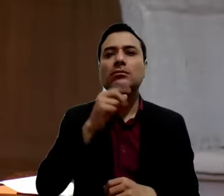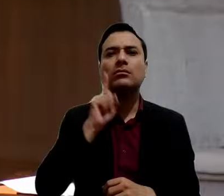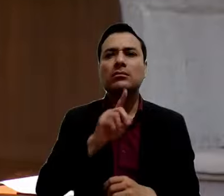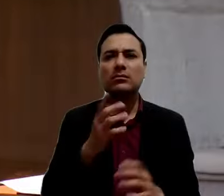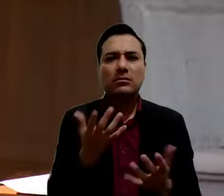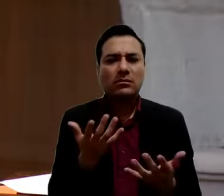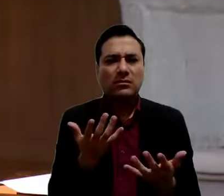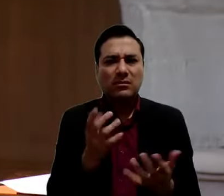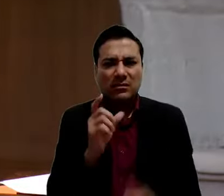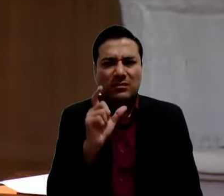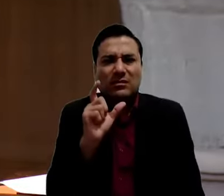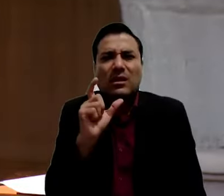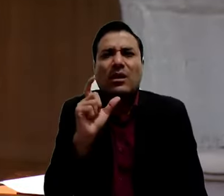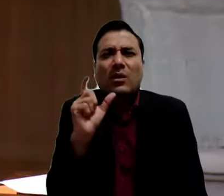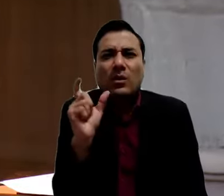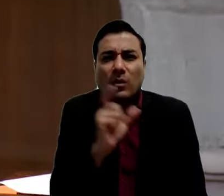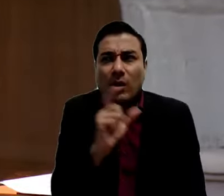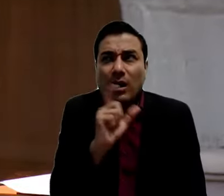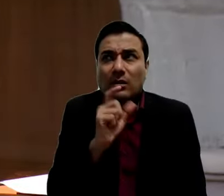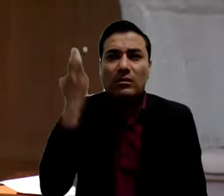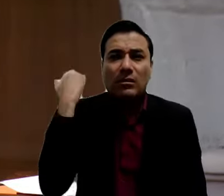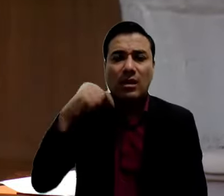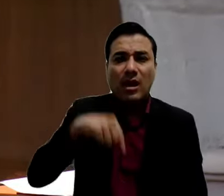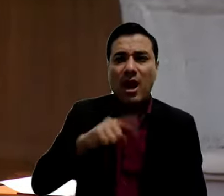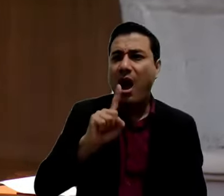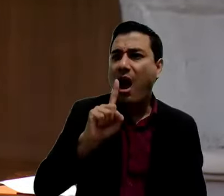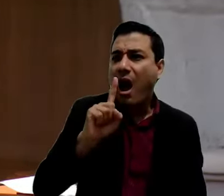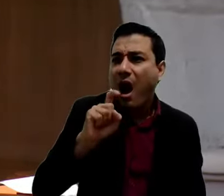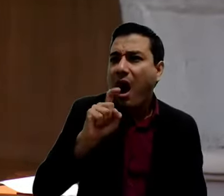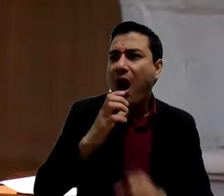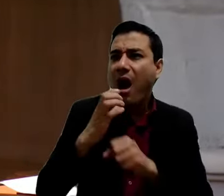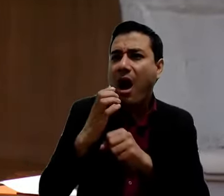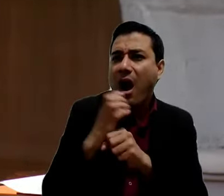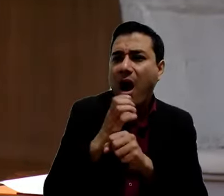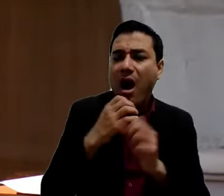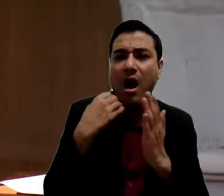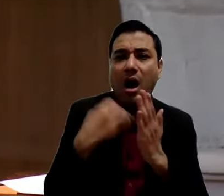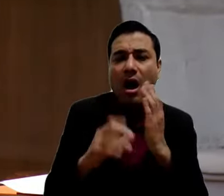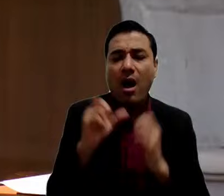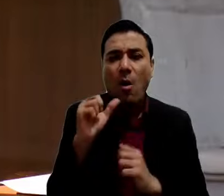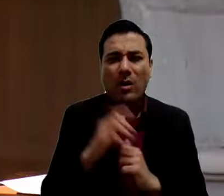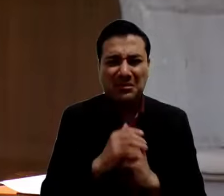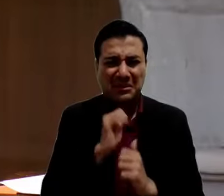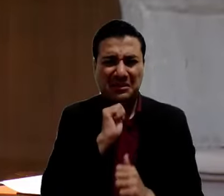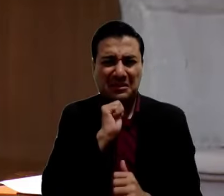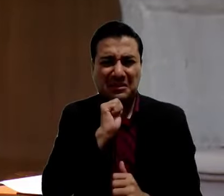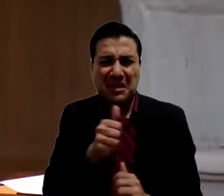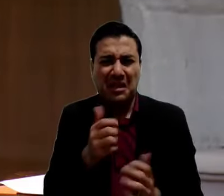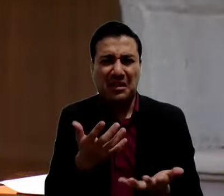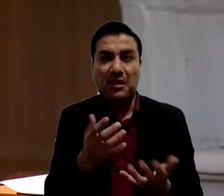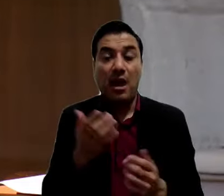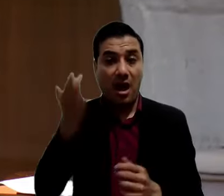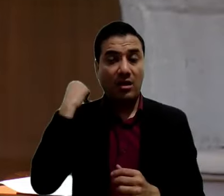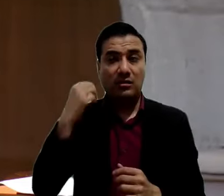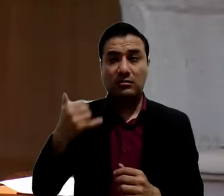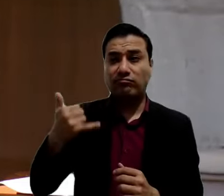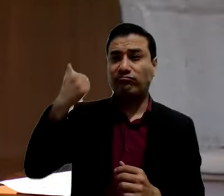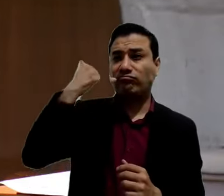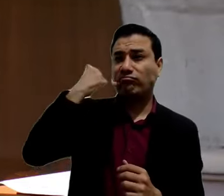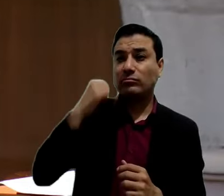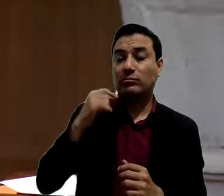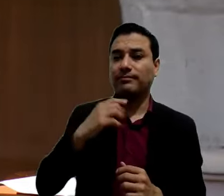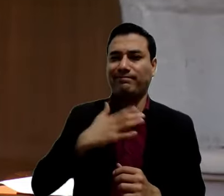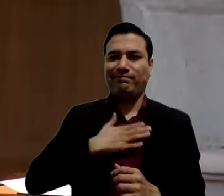recinto nos ha faltado una botella de agua o un café al ser ad vía telefónica el